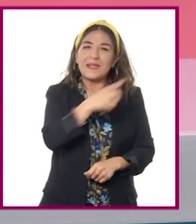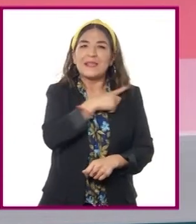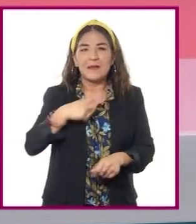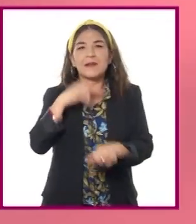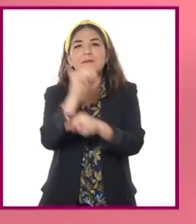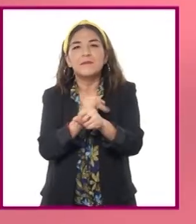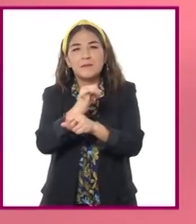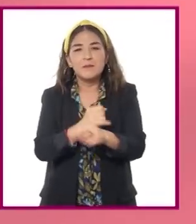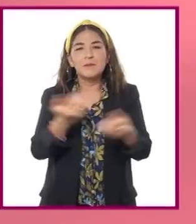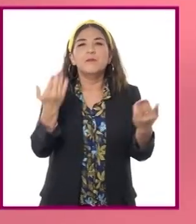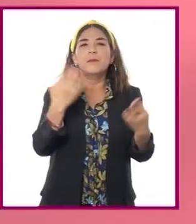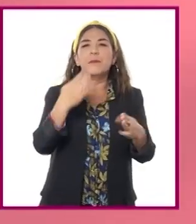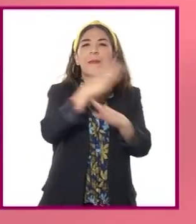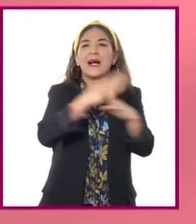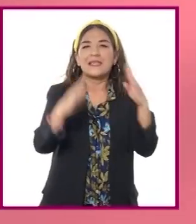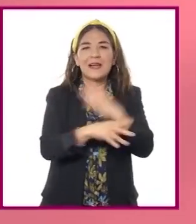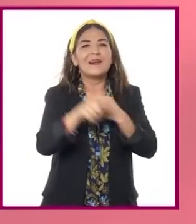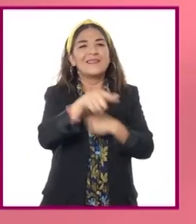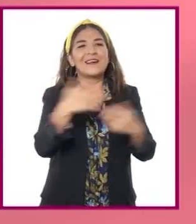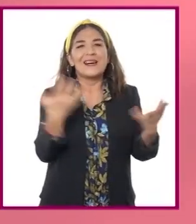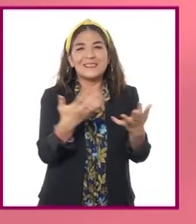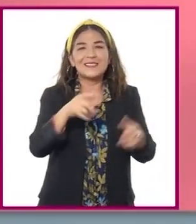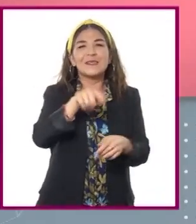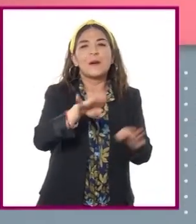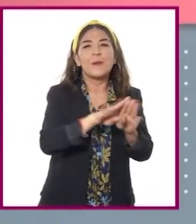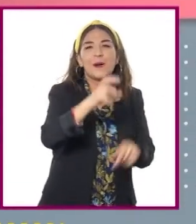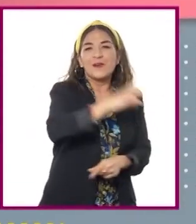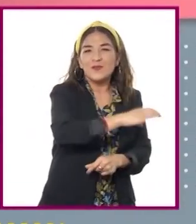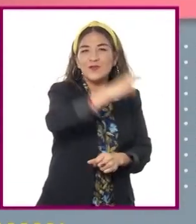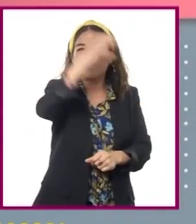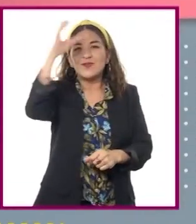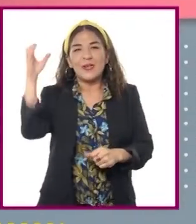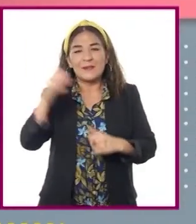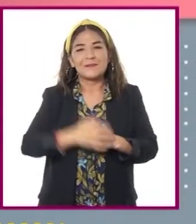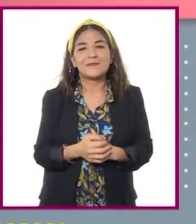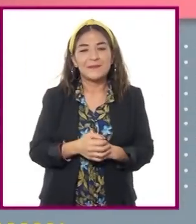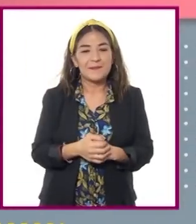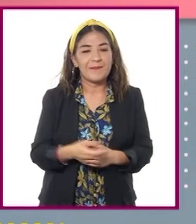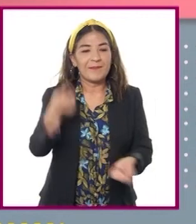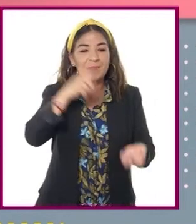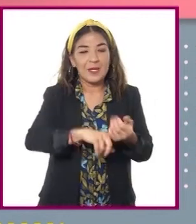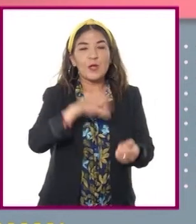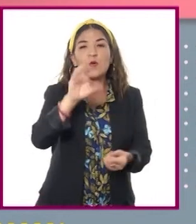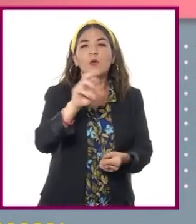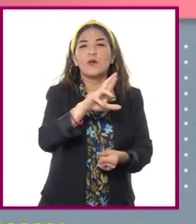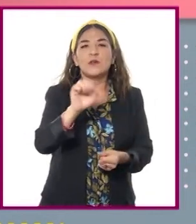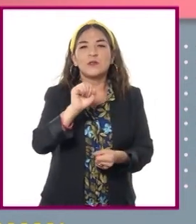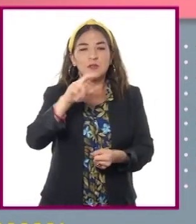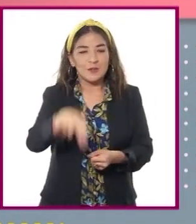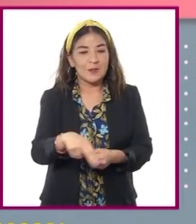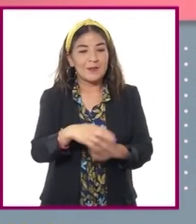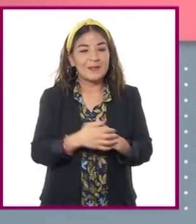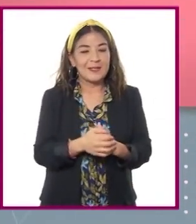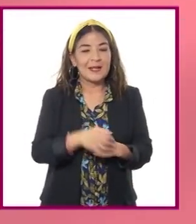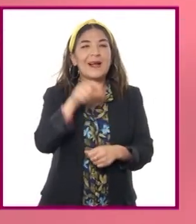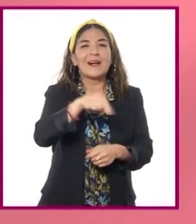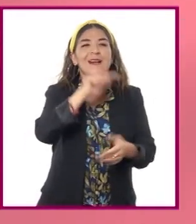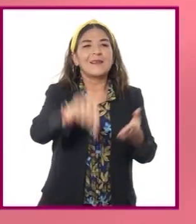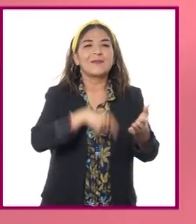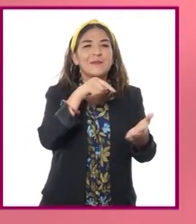qué materiales están hechas las naves espaciales y reflexionen. ¿La corrosión se podrá dar en el